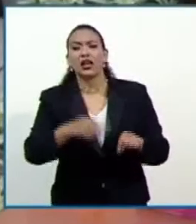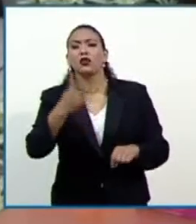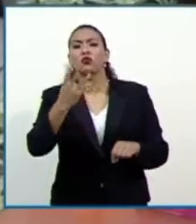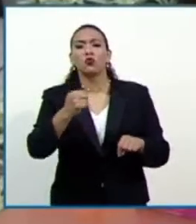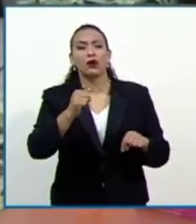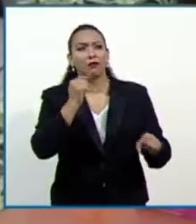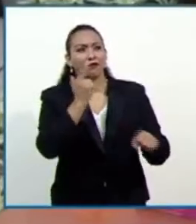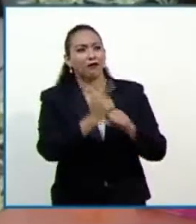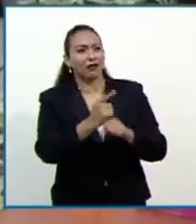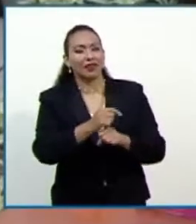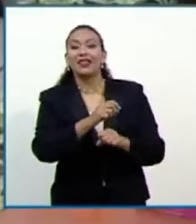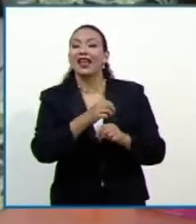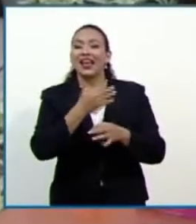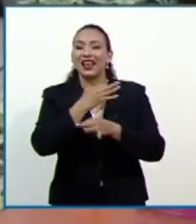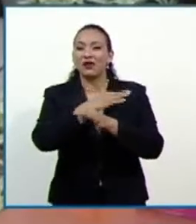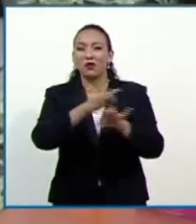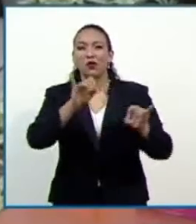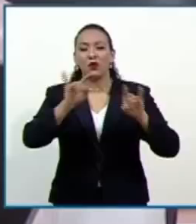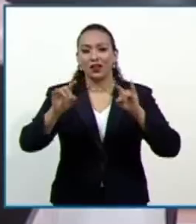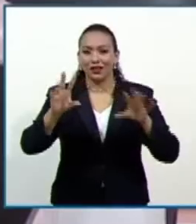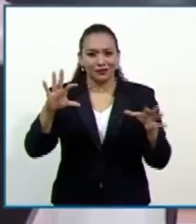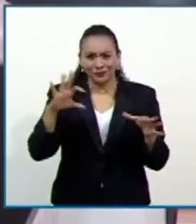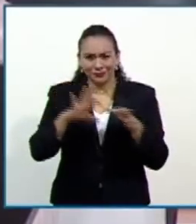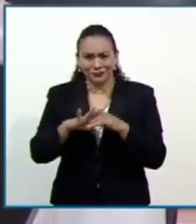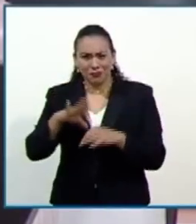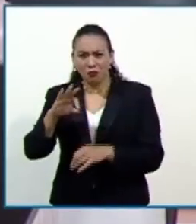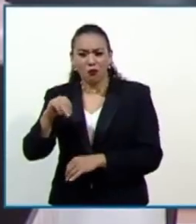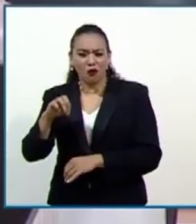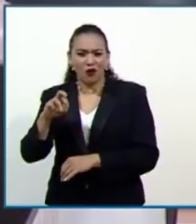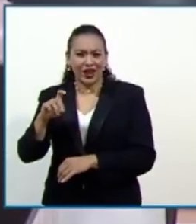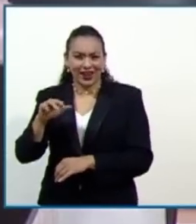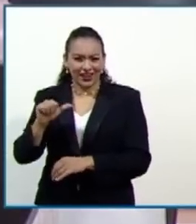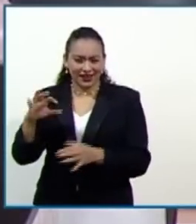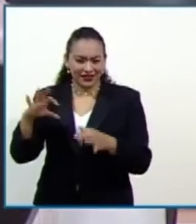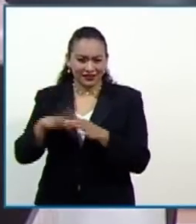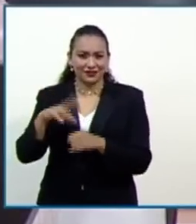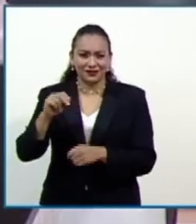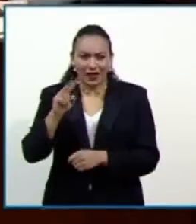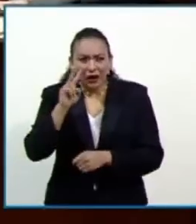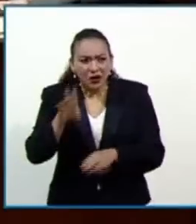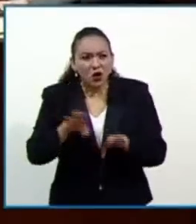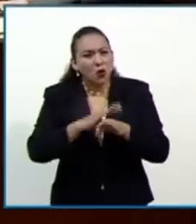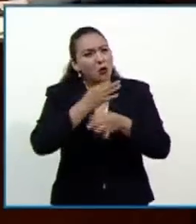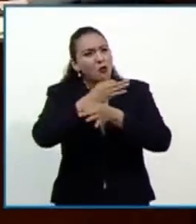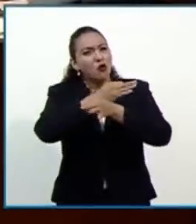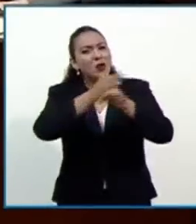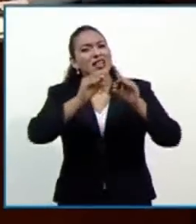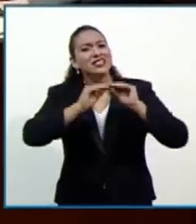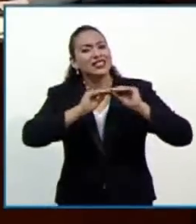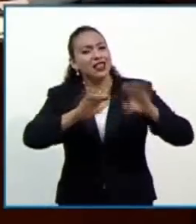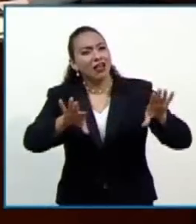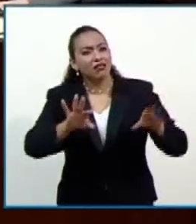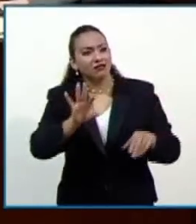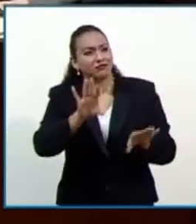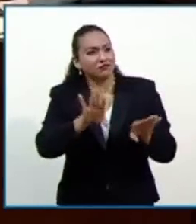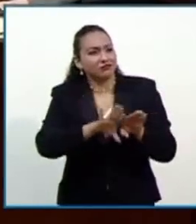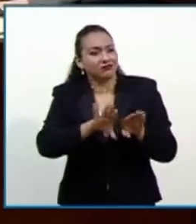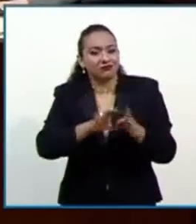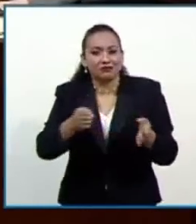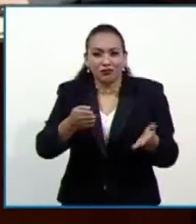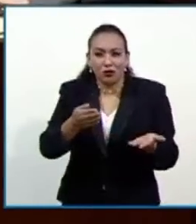publicidad que no se vinculan con Morena y en otros precisar de qué manera la publicidad alude de forma directa a